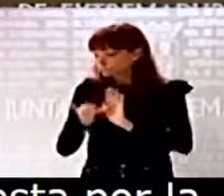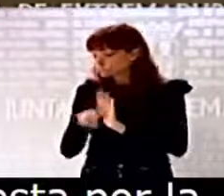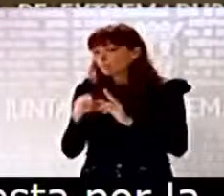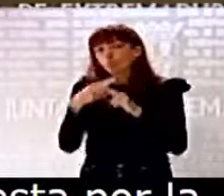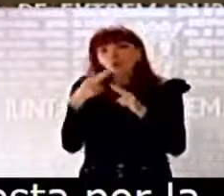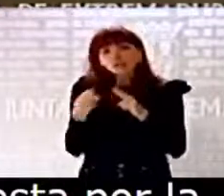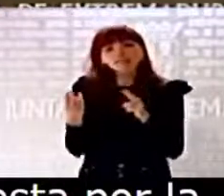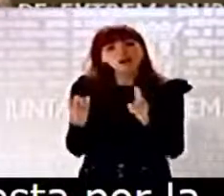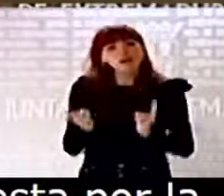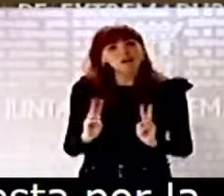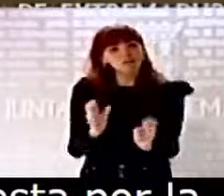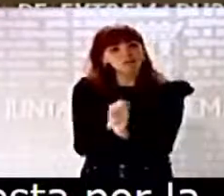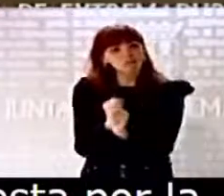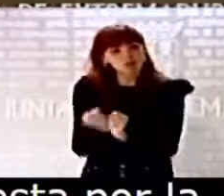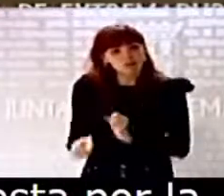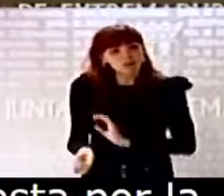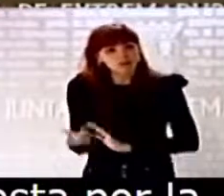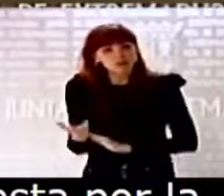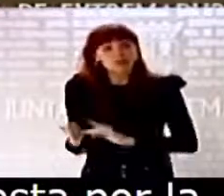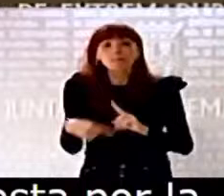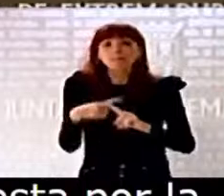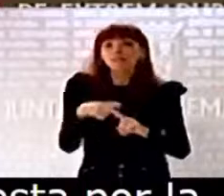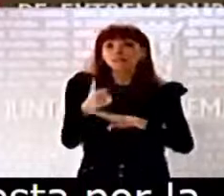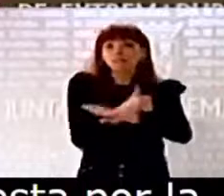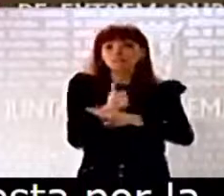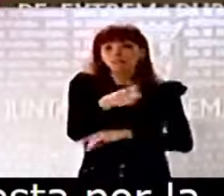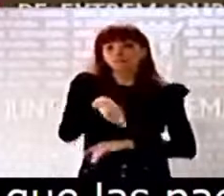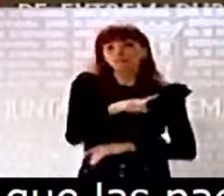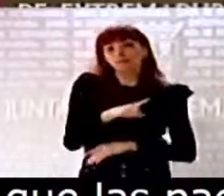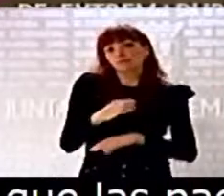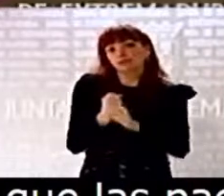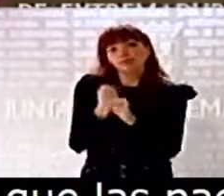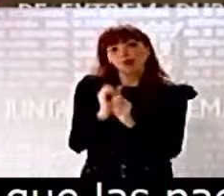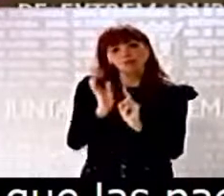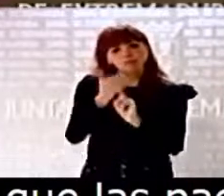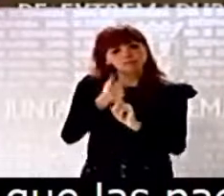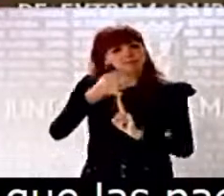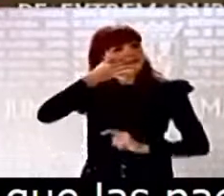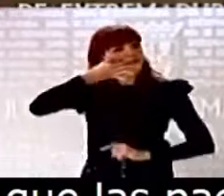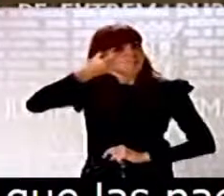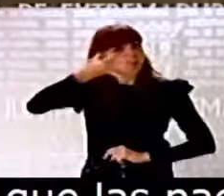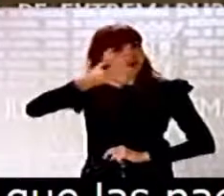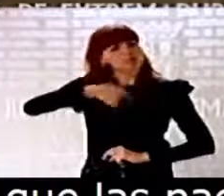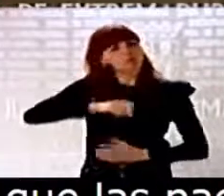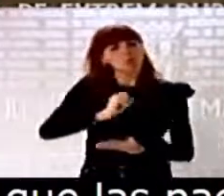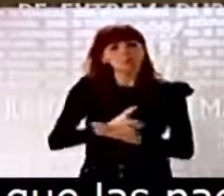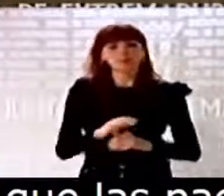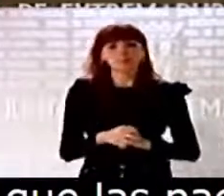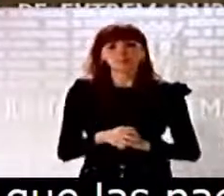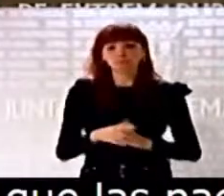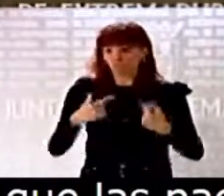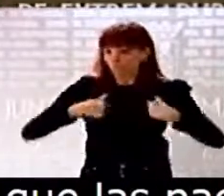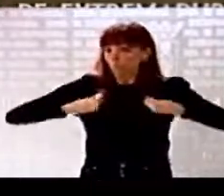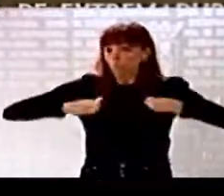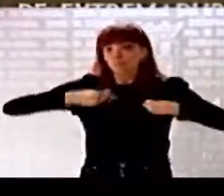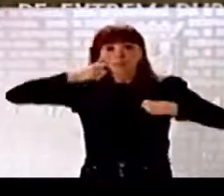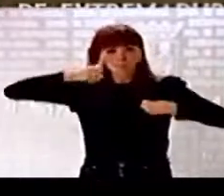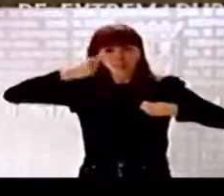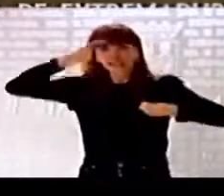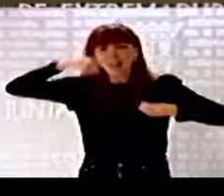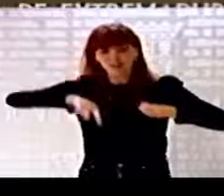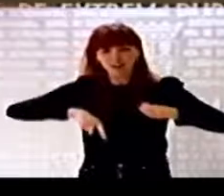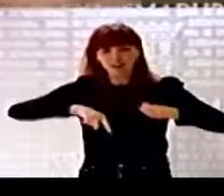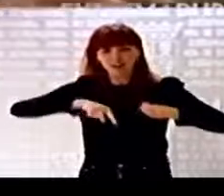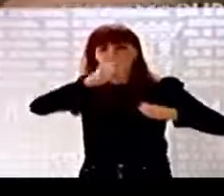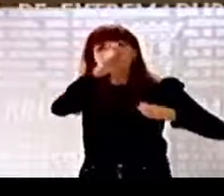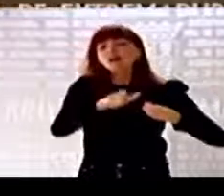y el facilitar a los extremeños el acceso al mercado de trabajo sea una realidad. Los que somos de pueblo sabemos lo que hacen los agentes de empleo y desarrollo local